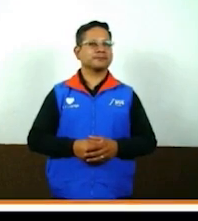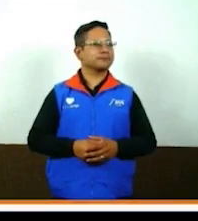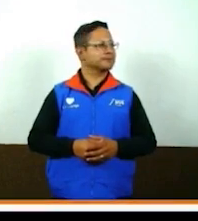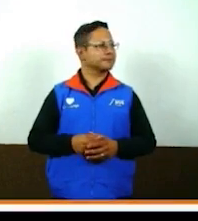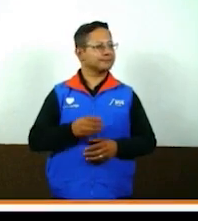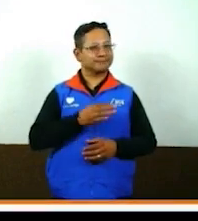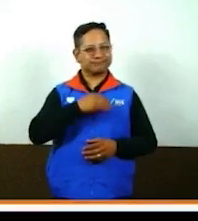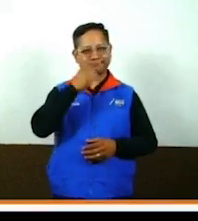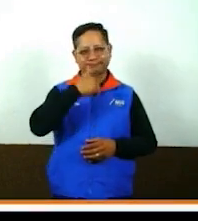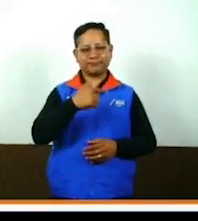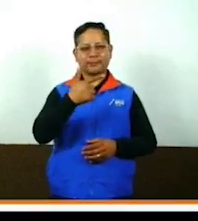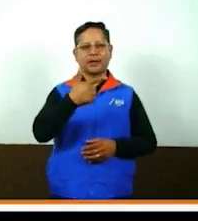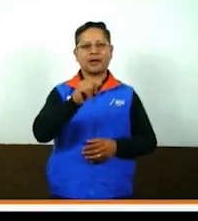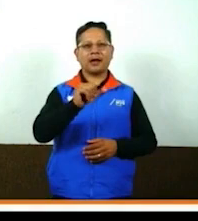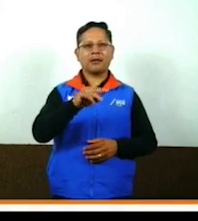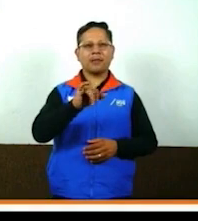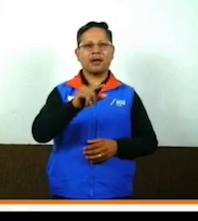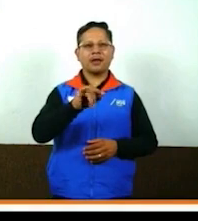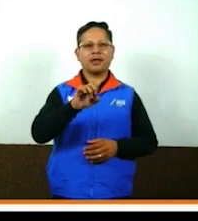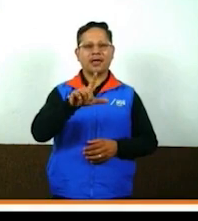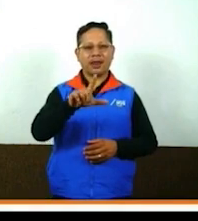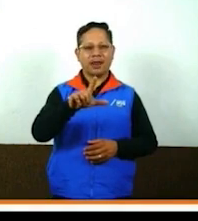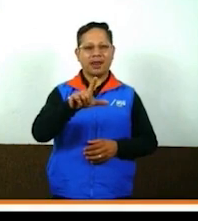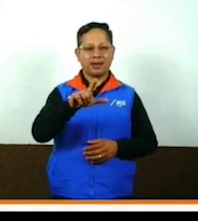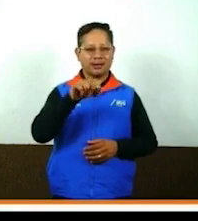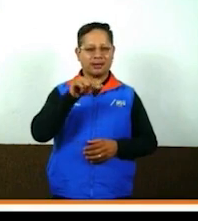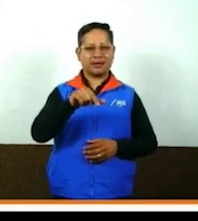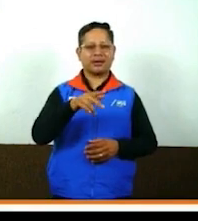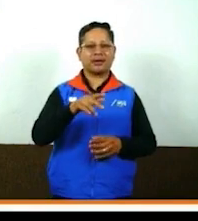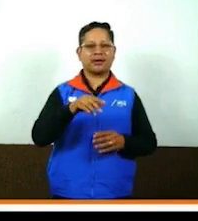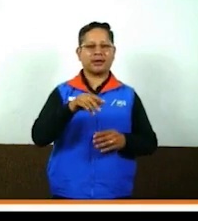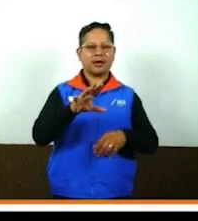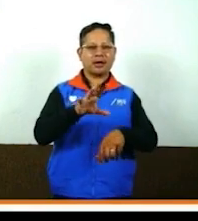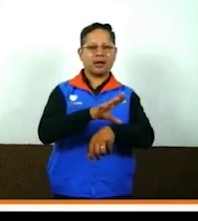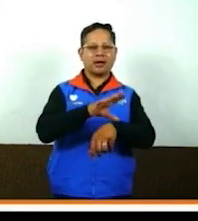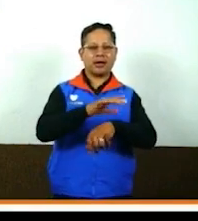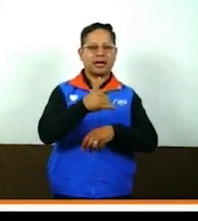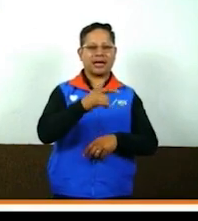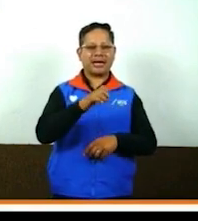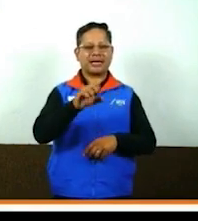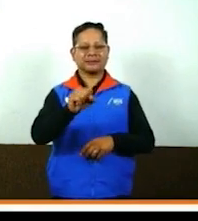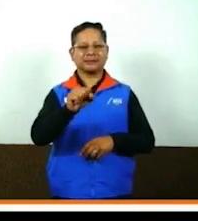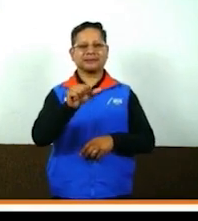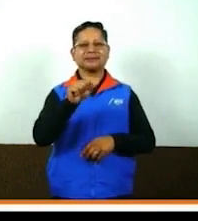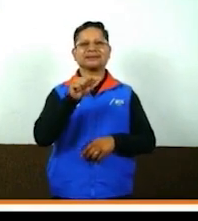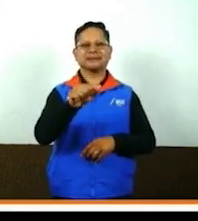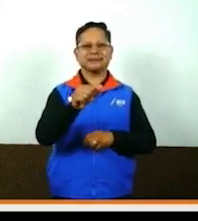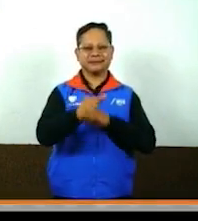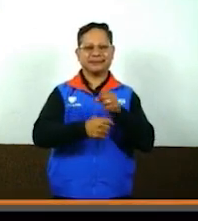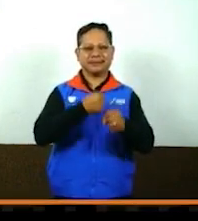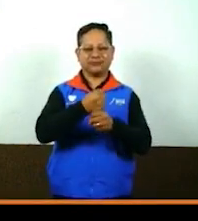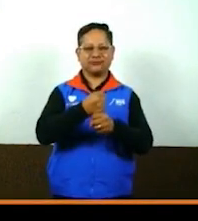Buenas noches a todos, Gamaliel Martín, del Corporativo Energético Mexicano GES, 16 años.